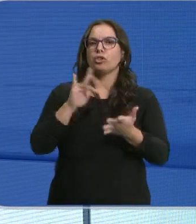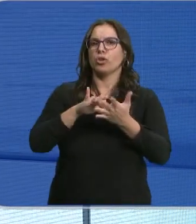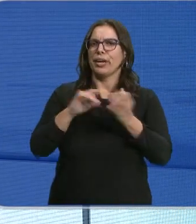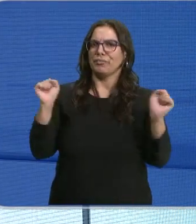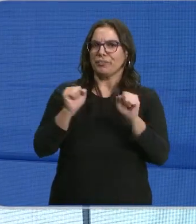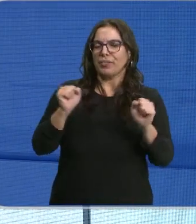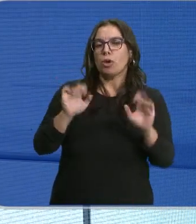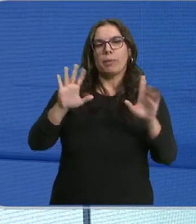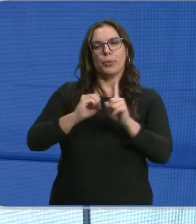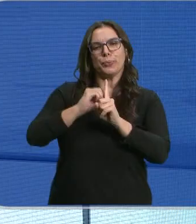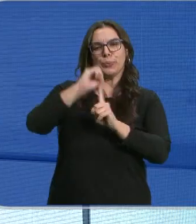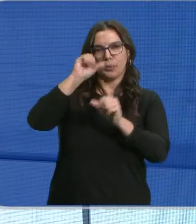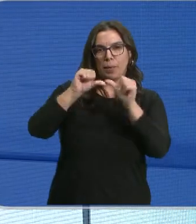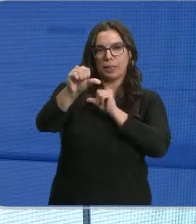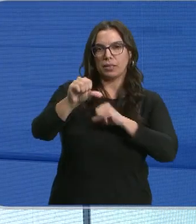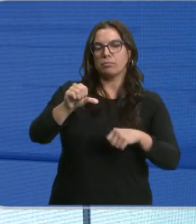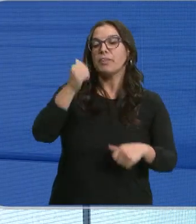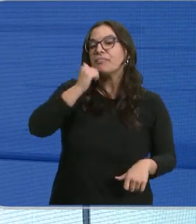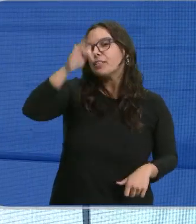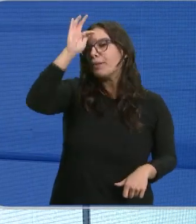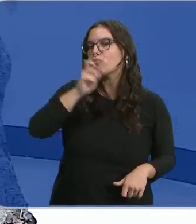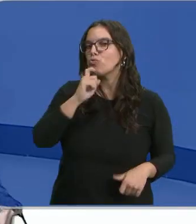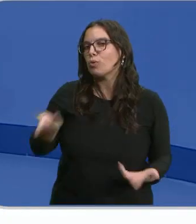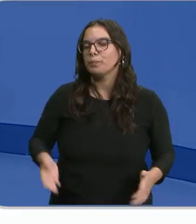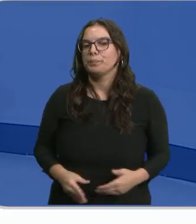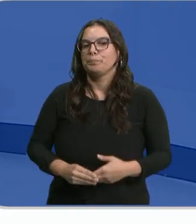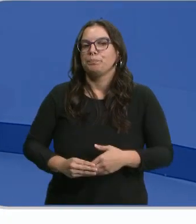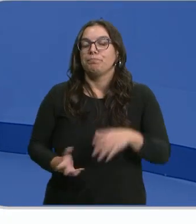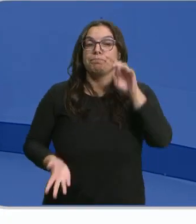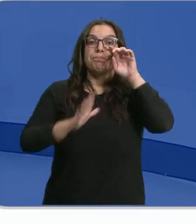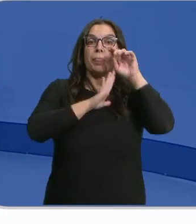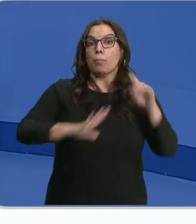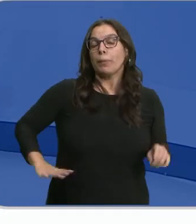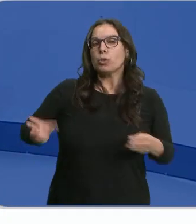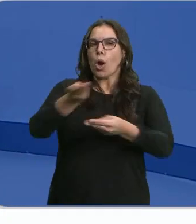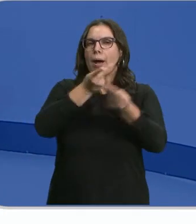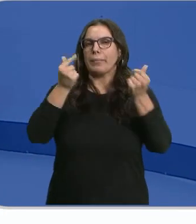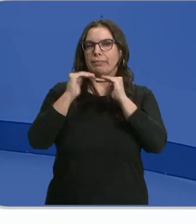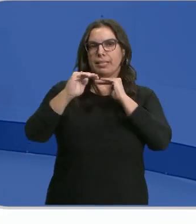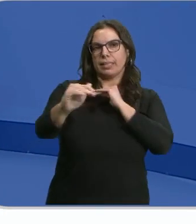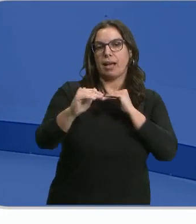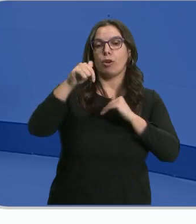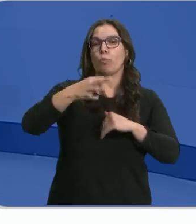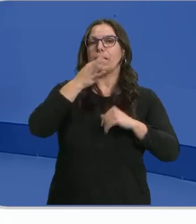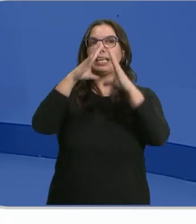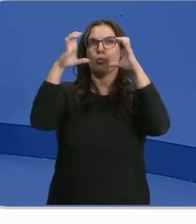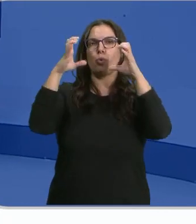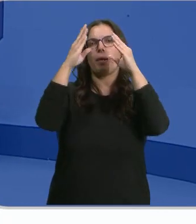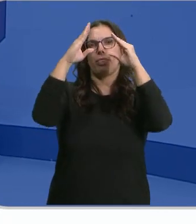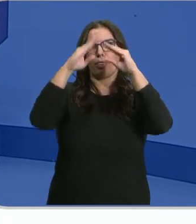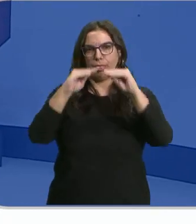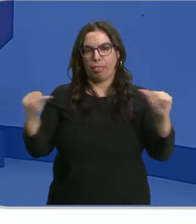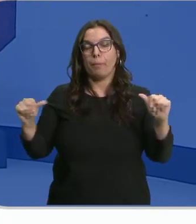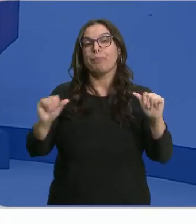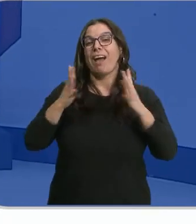frío, pero las temperaturas suben. ¿Qué nos espera este fin de semana, Silvia? De momento ese ambiente estable, cada vez menos nubes esta tarde, aunque en el extremo norte todavía